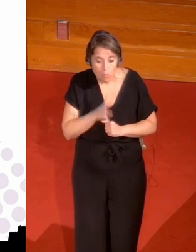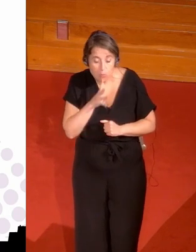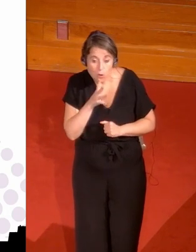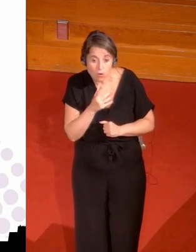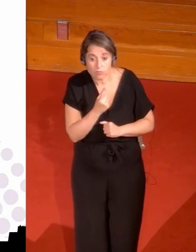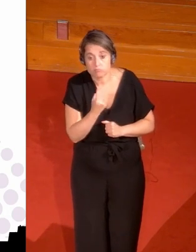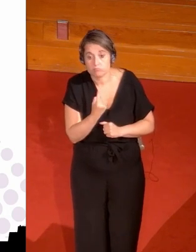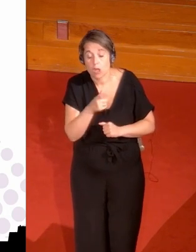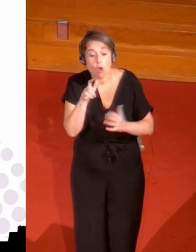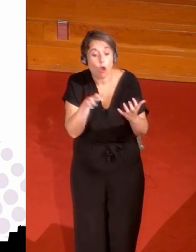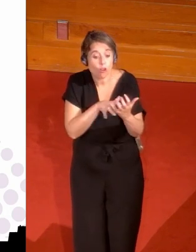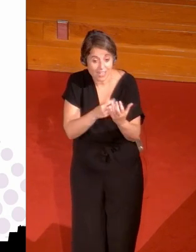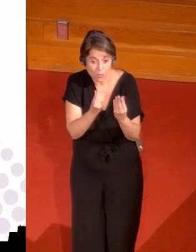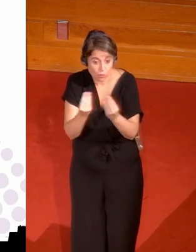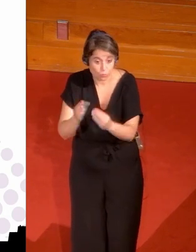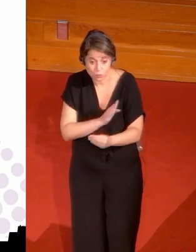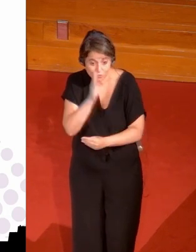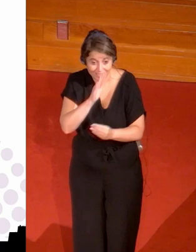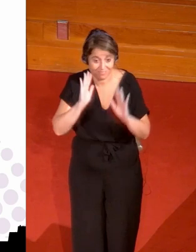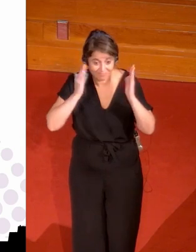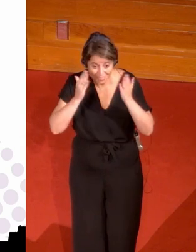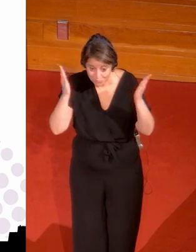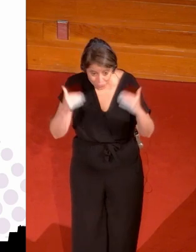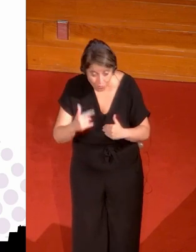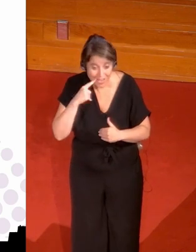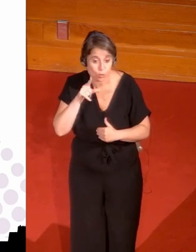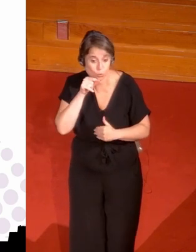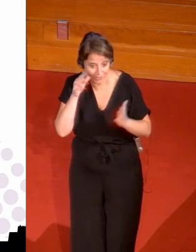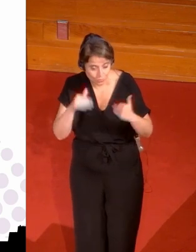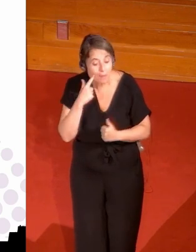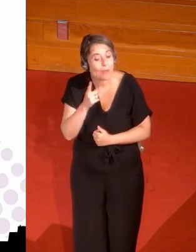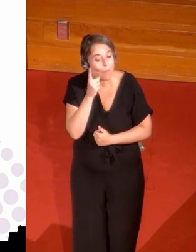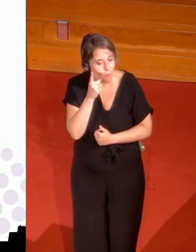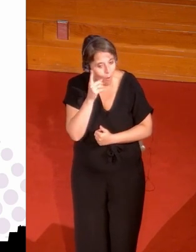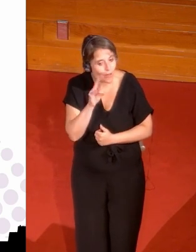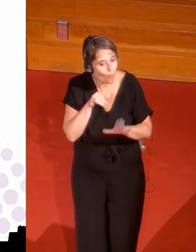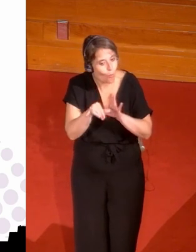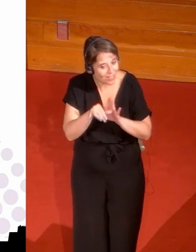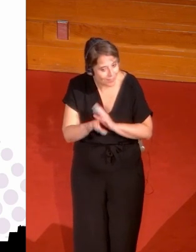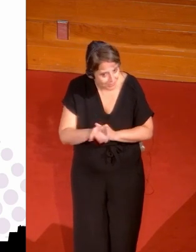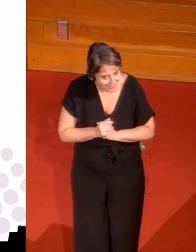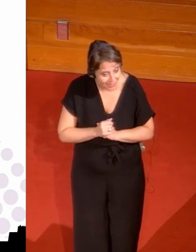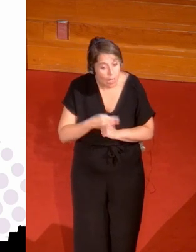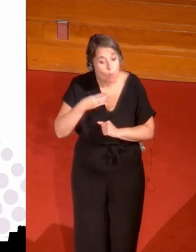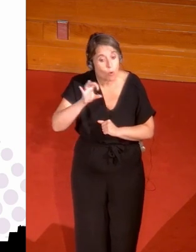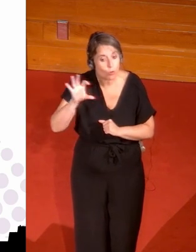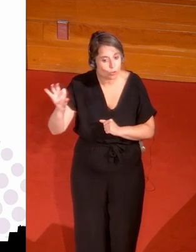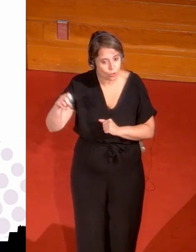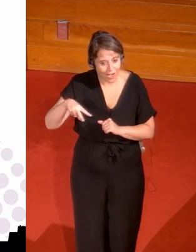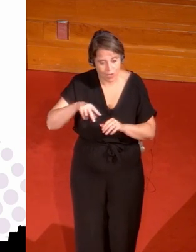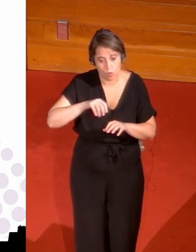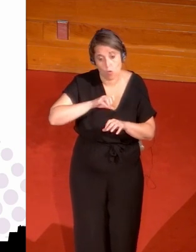Tenían un ordenador para entretenerse con Facebook y no estaban en Twitter pero todo el mundo tenía un teléfono con whatsapp y a través de eso